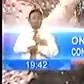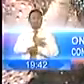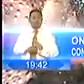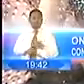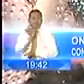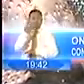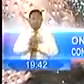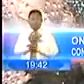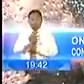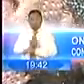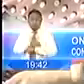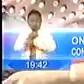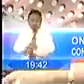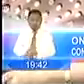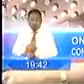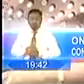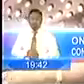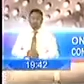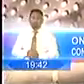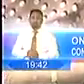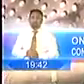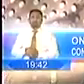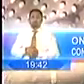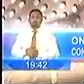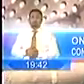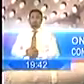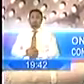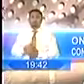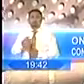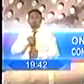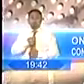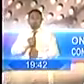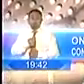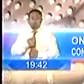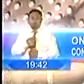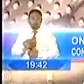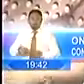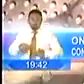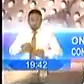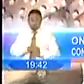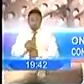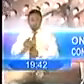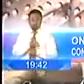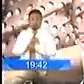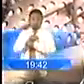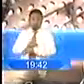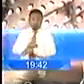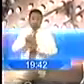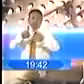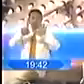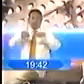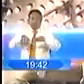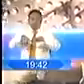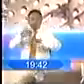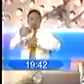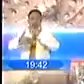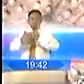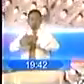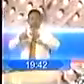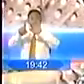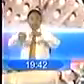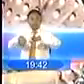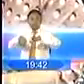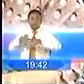en 4 campos de concentración. Yo no vivía, estuve preso ahí para 6 meses, y en